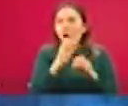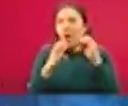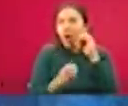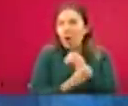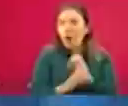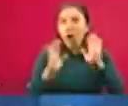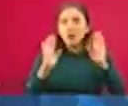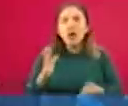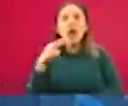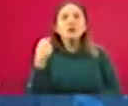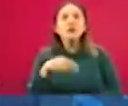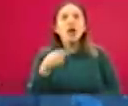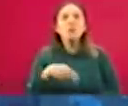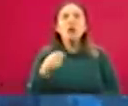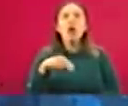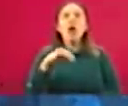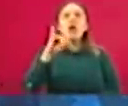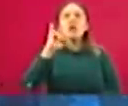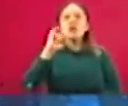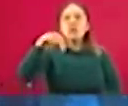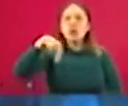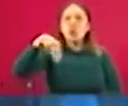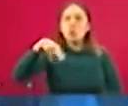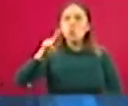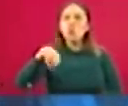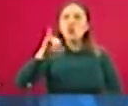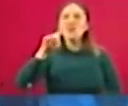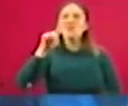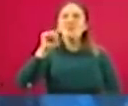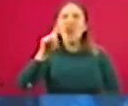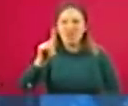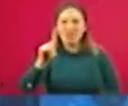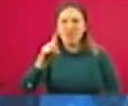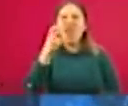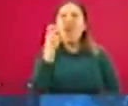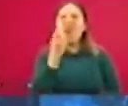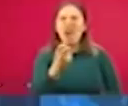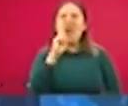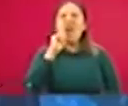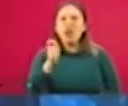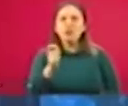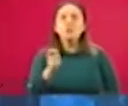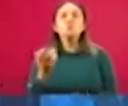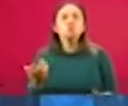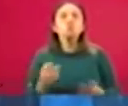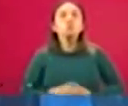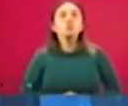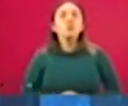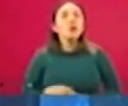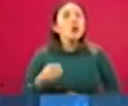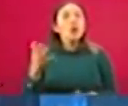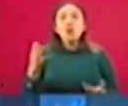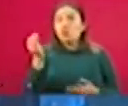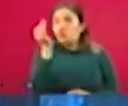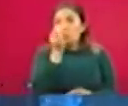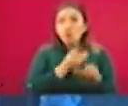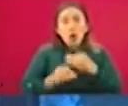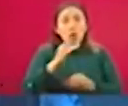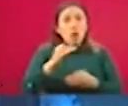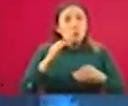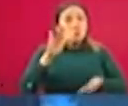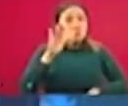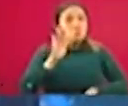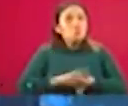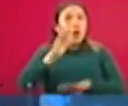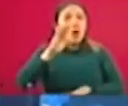un procedimiento. Lo he explicado unas dos o tres veces en las conferencias vespertinas y está descrito en el manual de vigilancia, no solo de